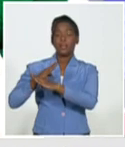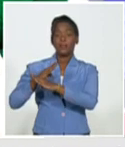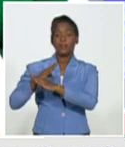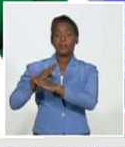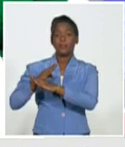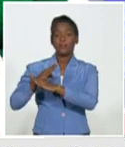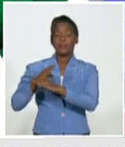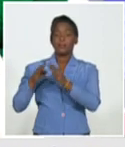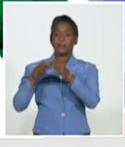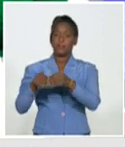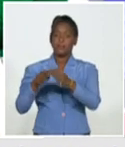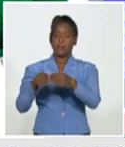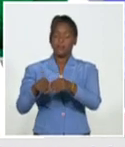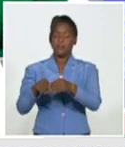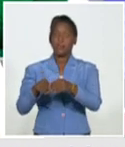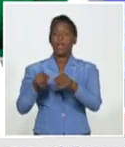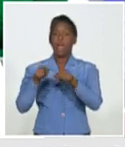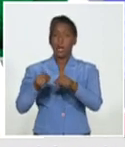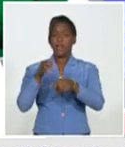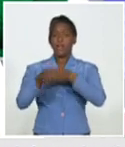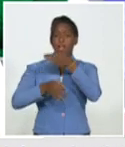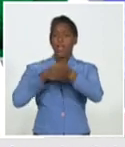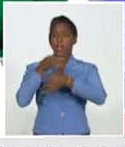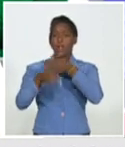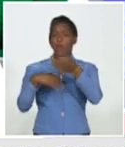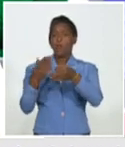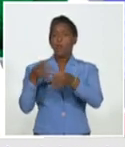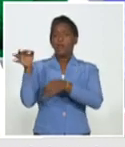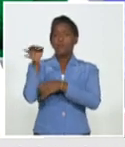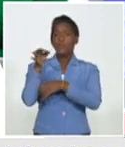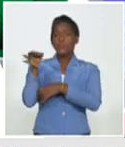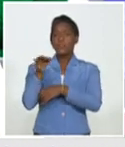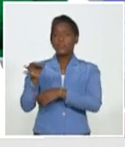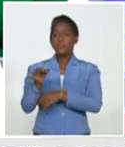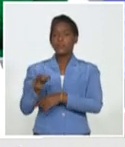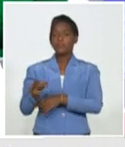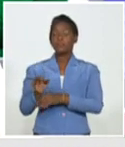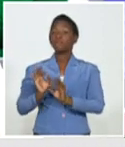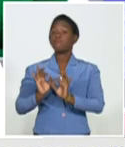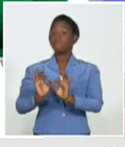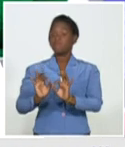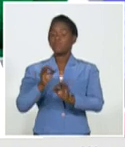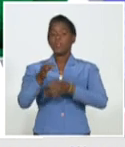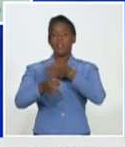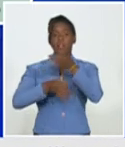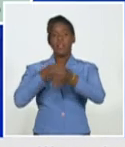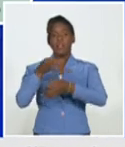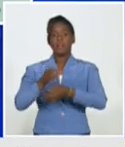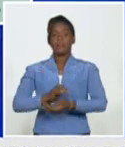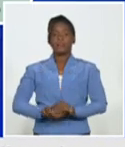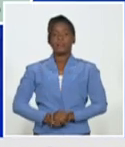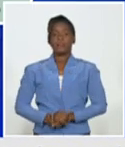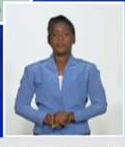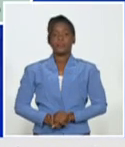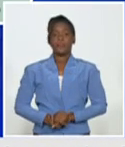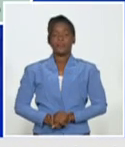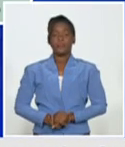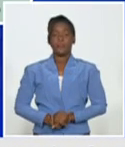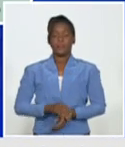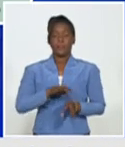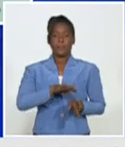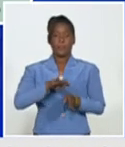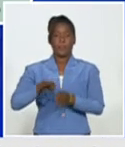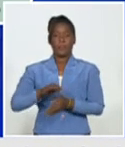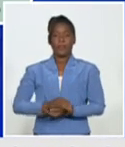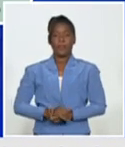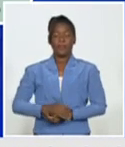Granma. Vamos a ver ahora cómo es este comportamiento. Pinar del Río, con 22